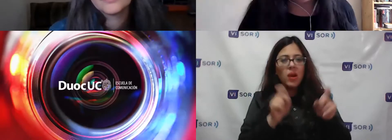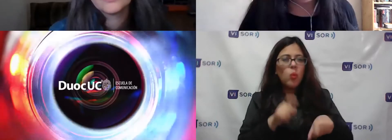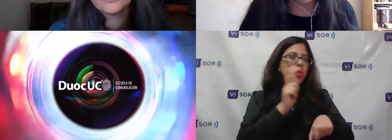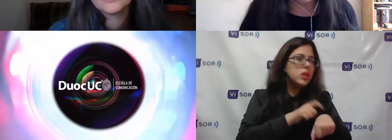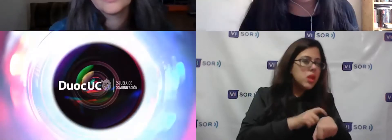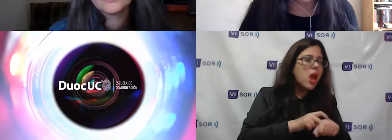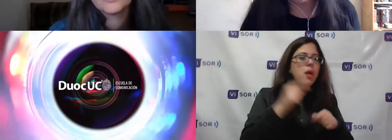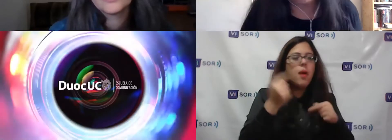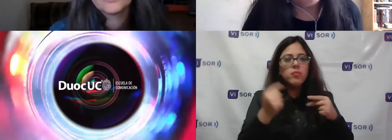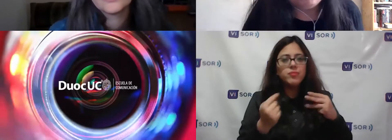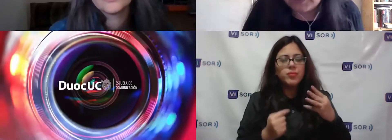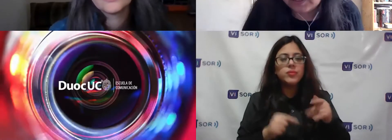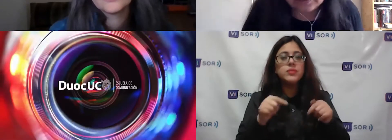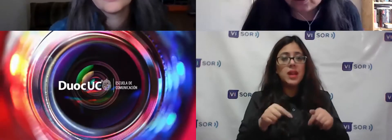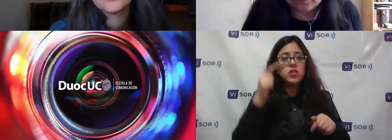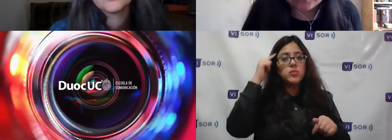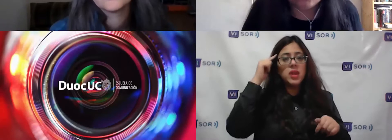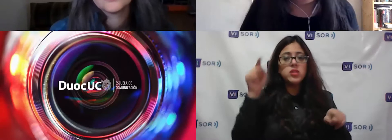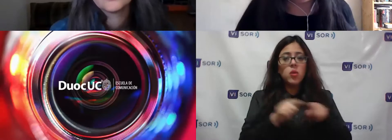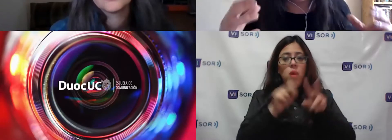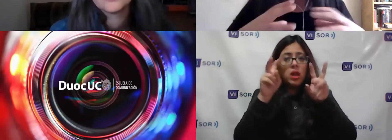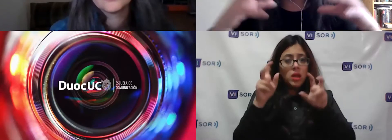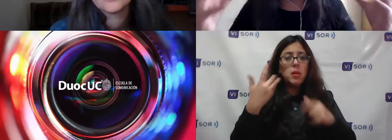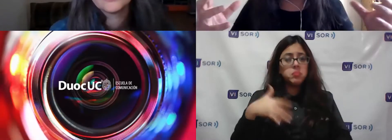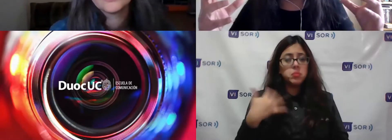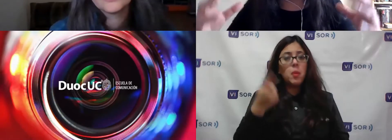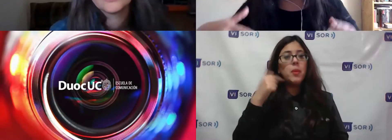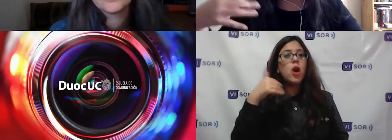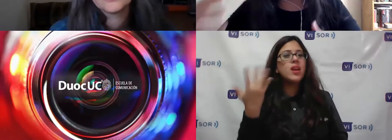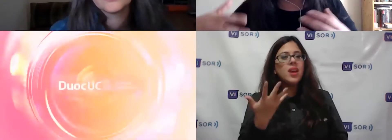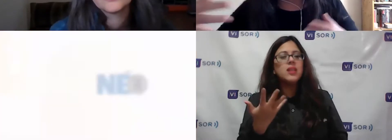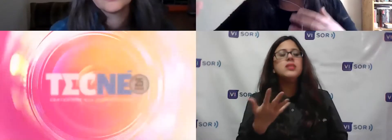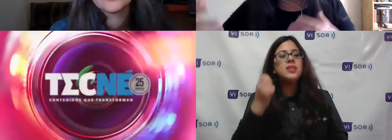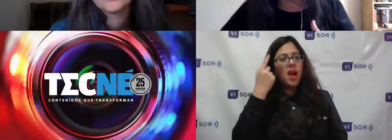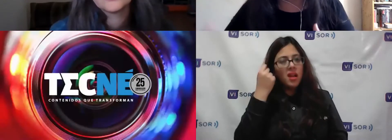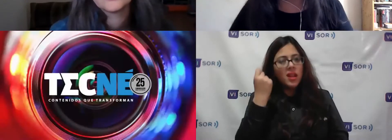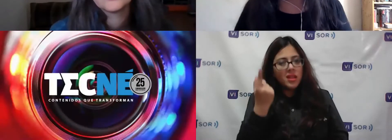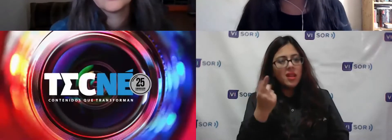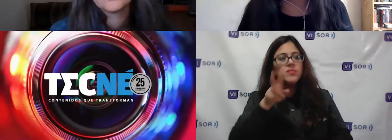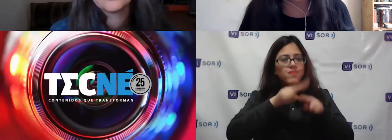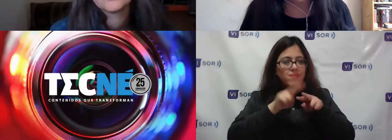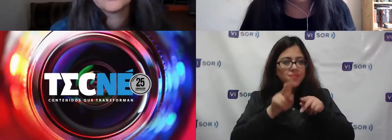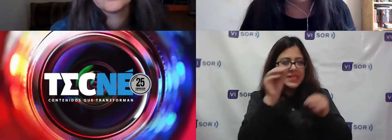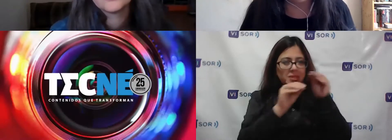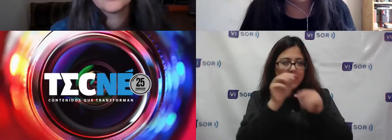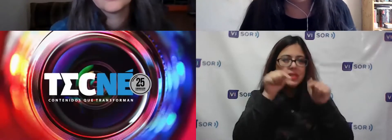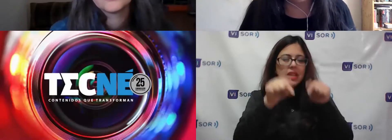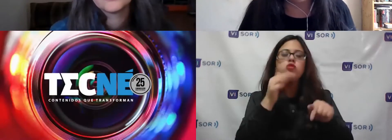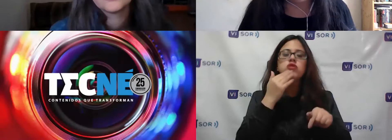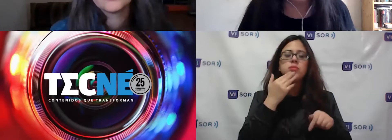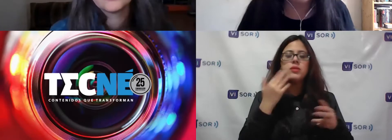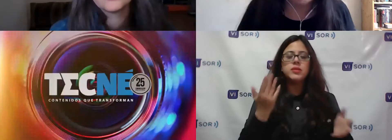y creo que son opciones válidas en todo caso lo importante entender lo que implica para preparar esas condiciones y sobre todo creo yo